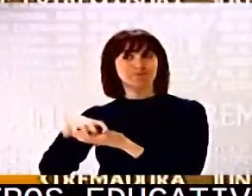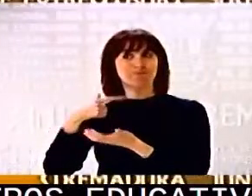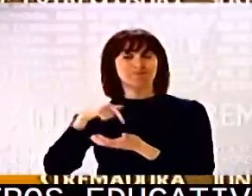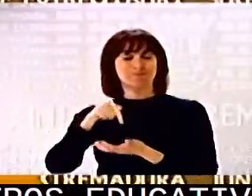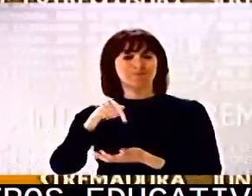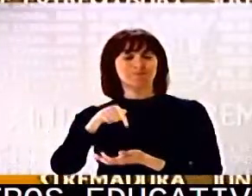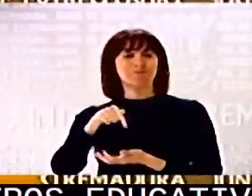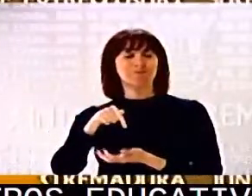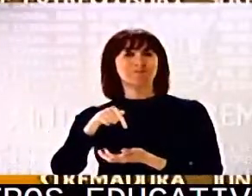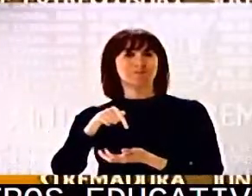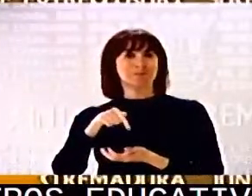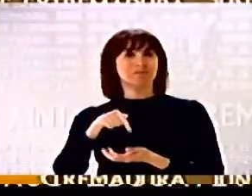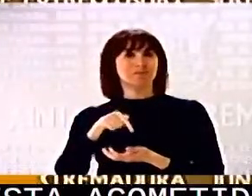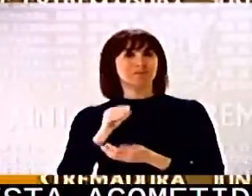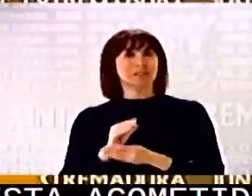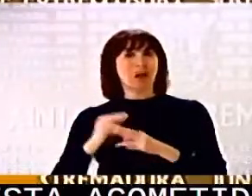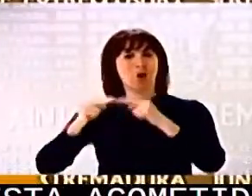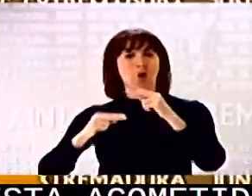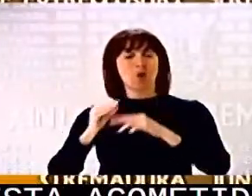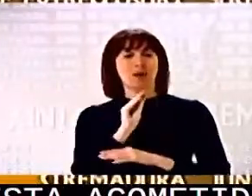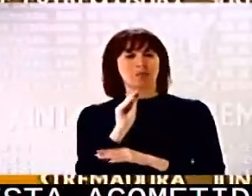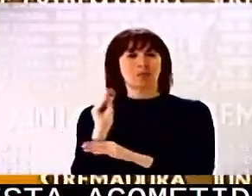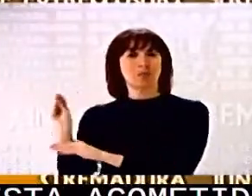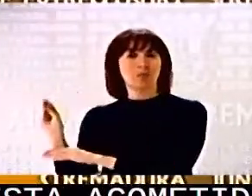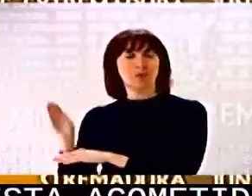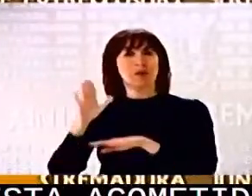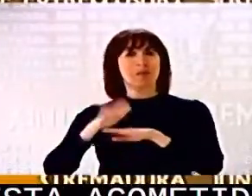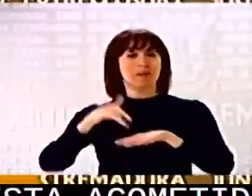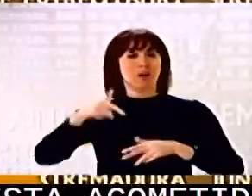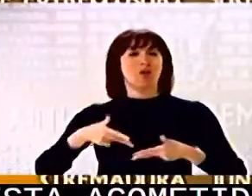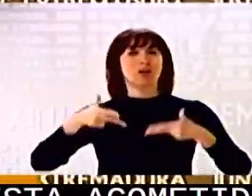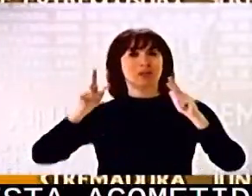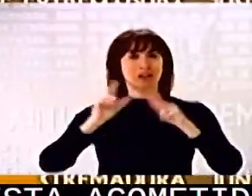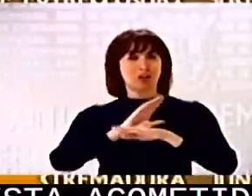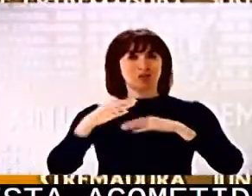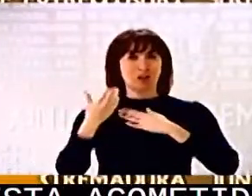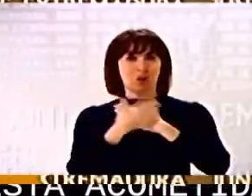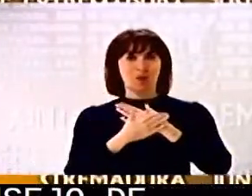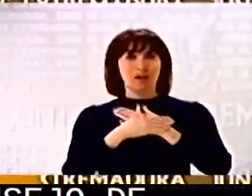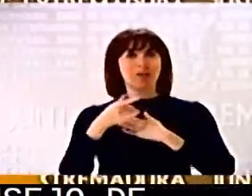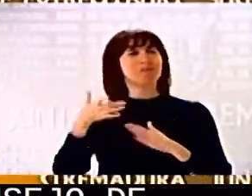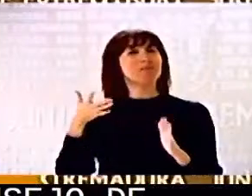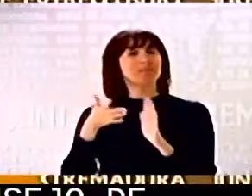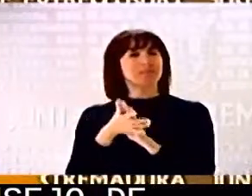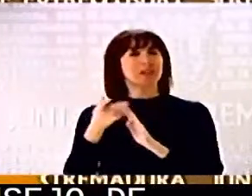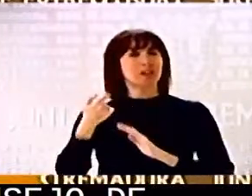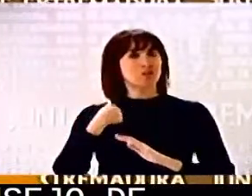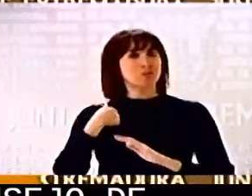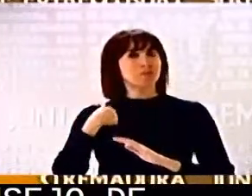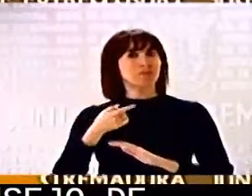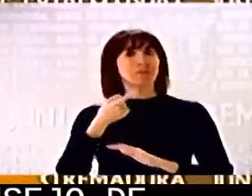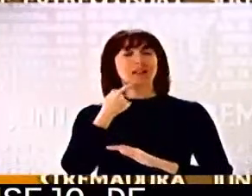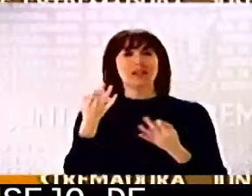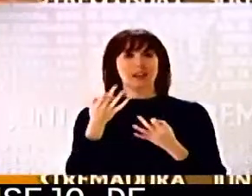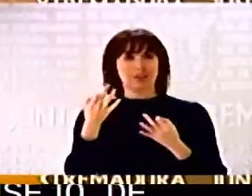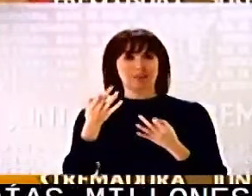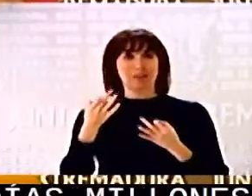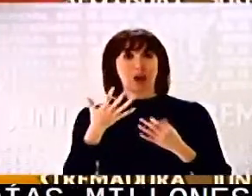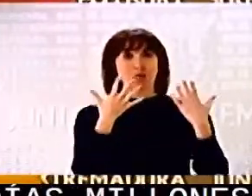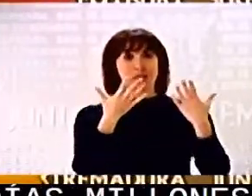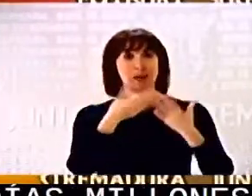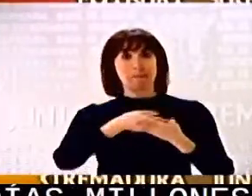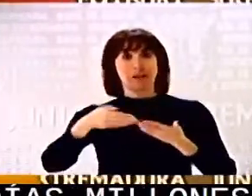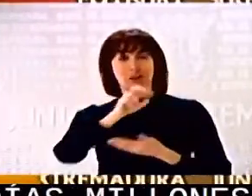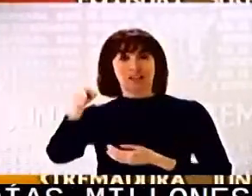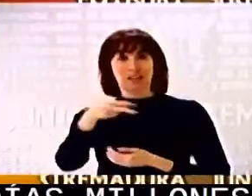esta acometida de estas obras que hoy autoriza el Consejo de Gobierno. He de señalarles que estos 10 millones de euros que vamos a